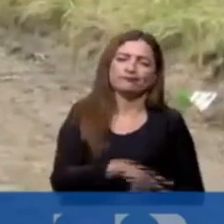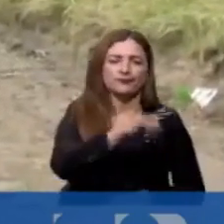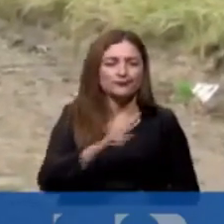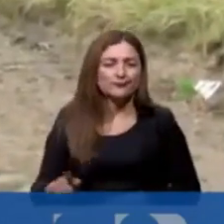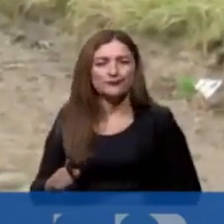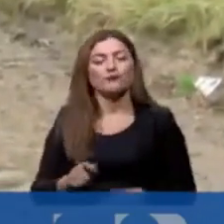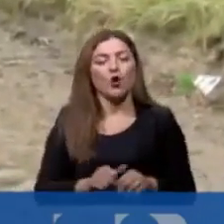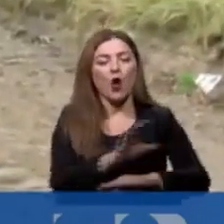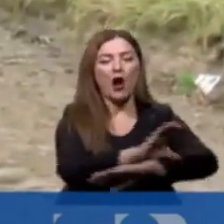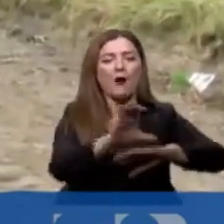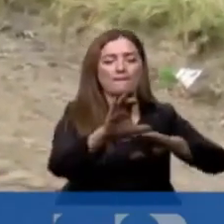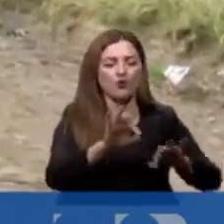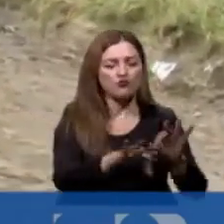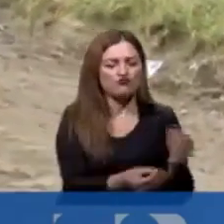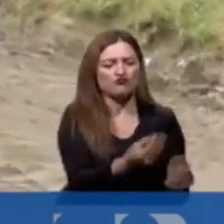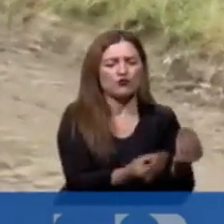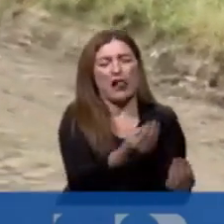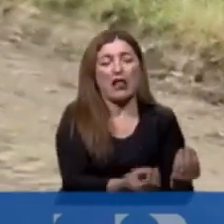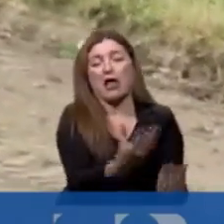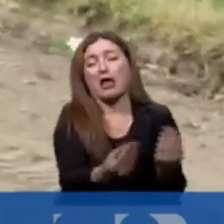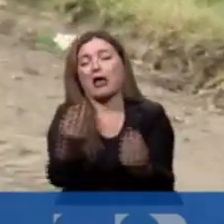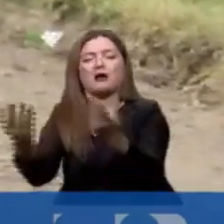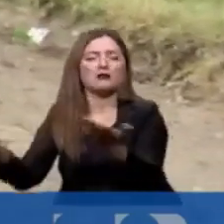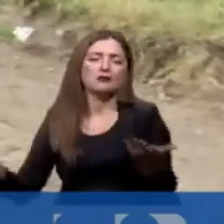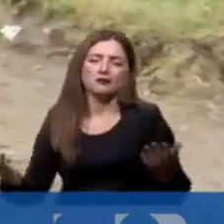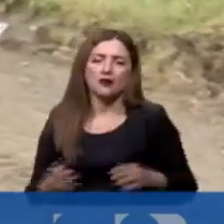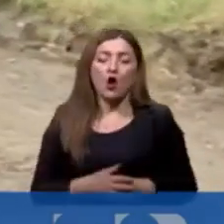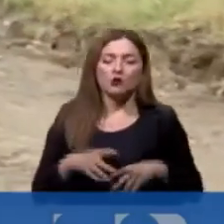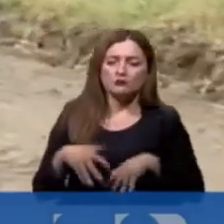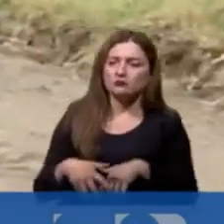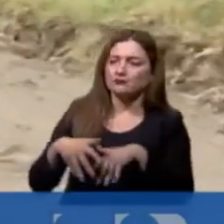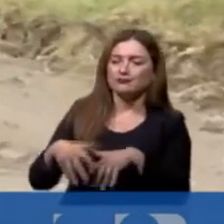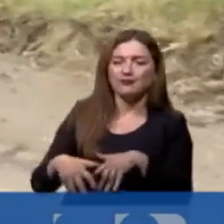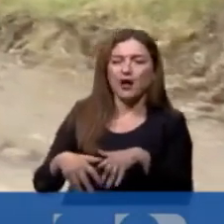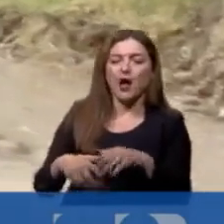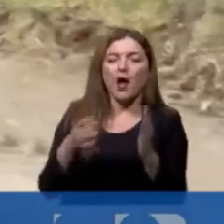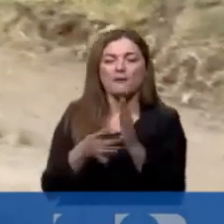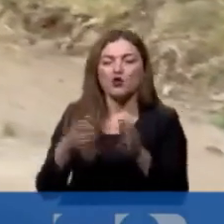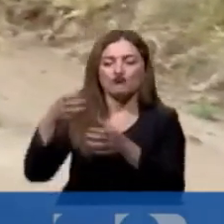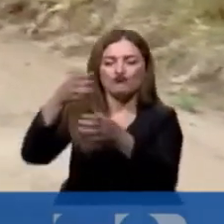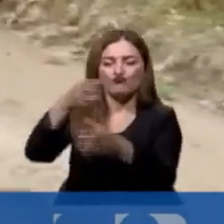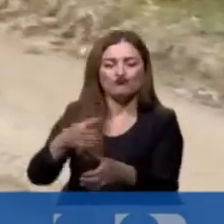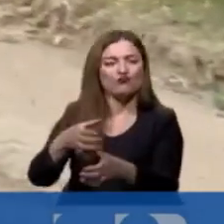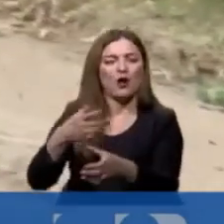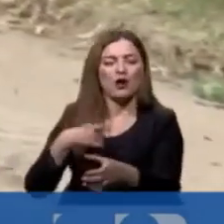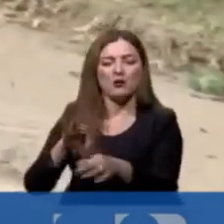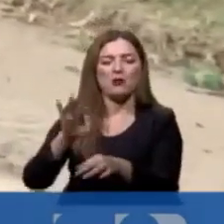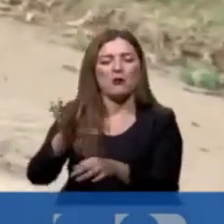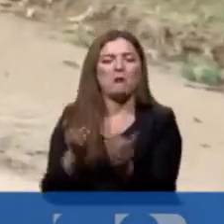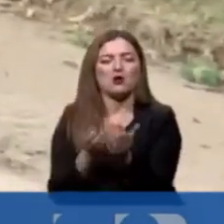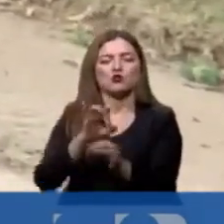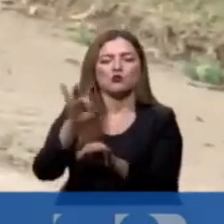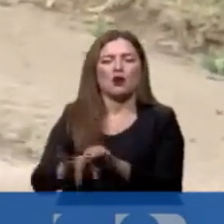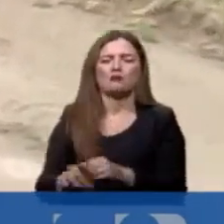También por favor no botar basura, no dejar vidrios cuando acudimos acá y evitar las fogatas principalmente en estas zonas, en esta época